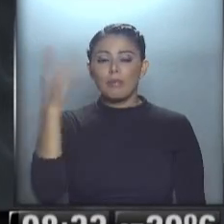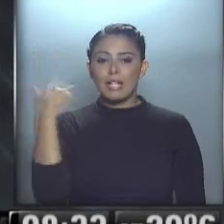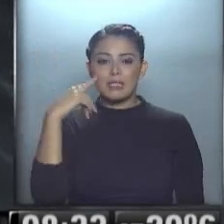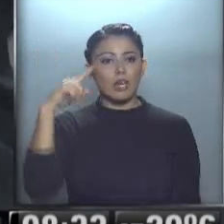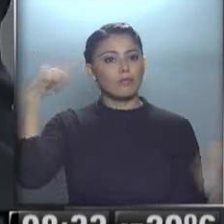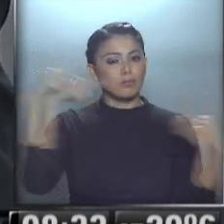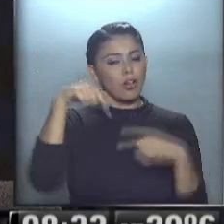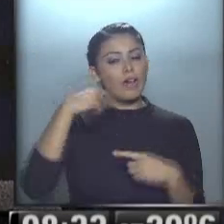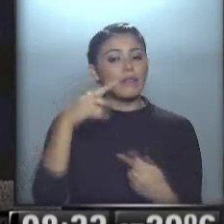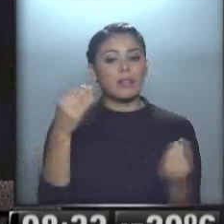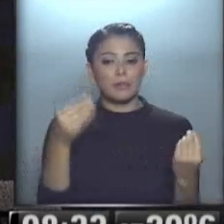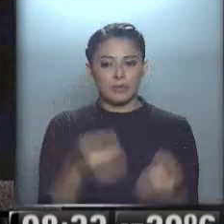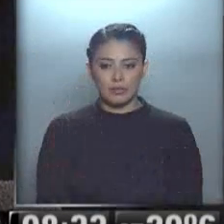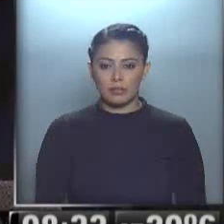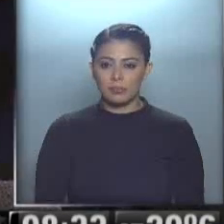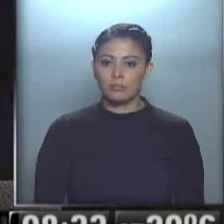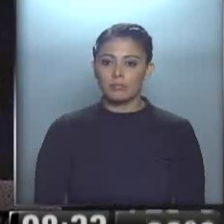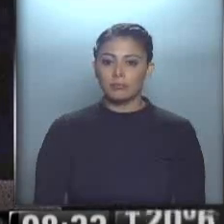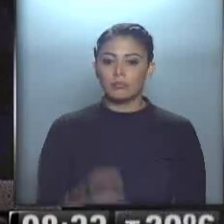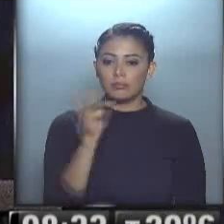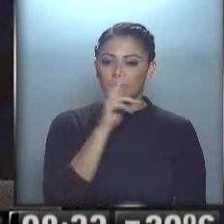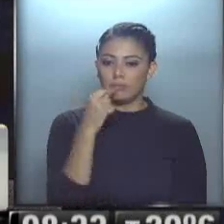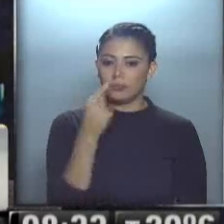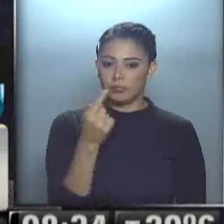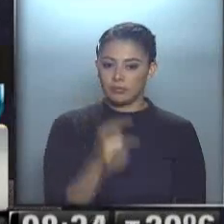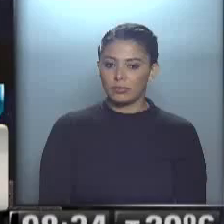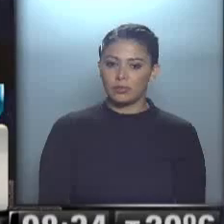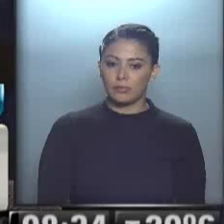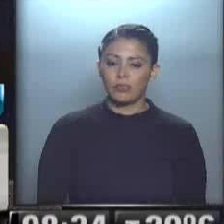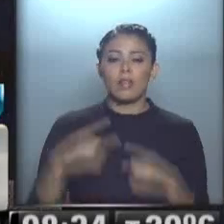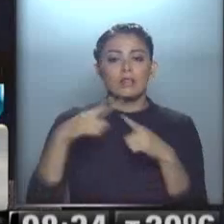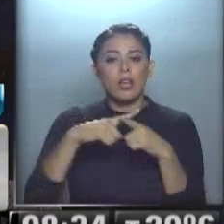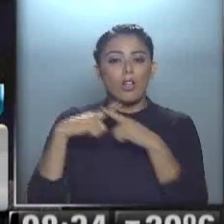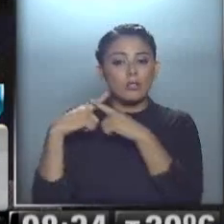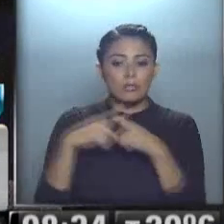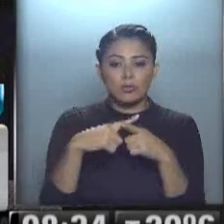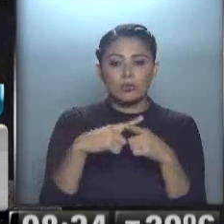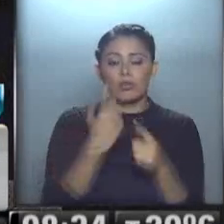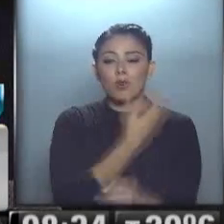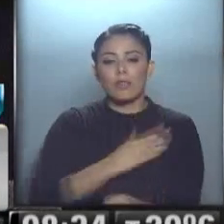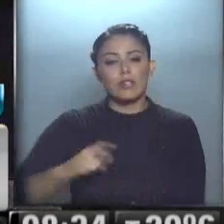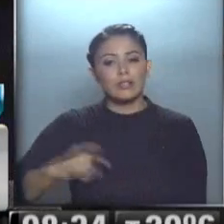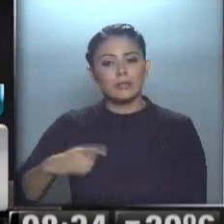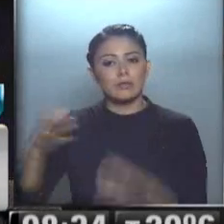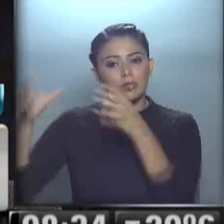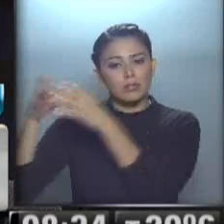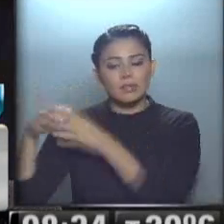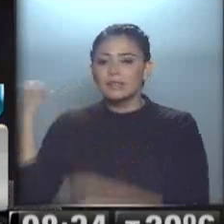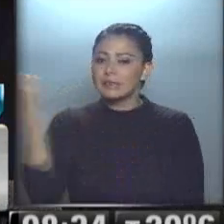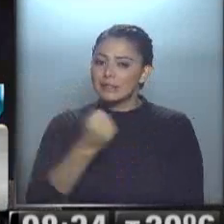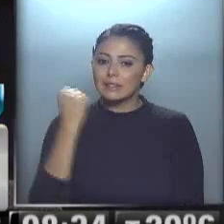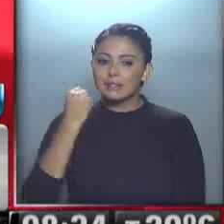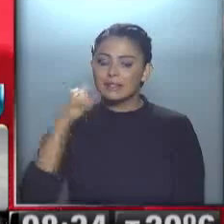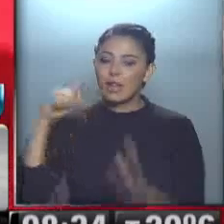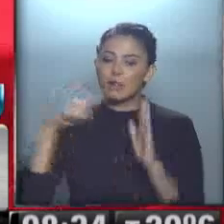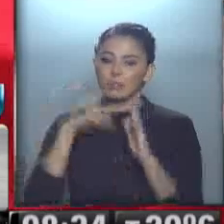pasado. Veremos qué sucede. La mesa de negociación, las partes logran, tratan de lograr un punto de